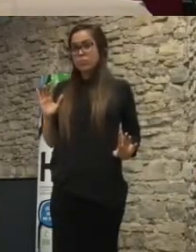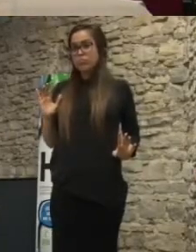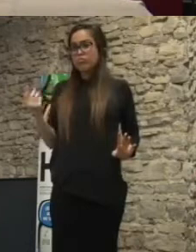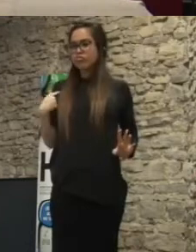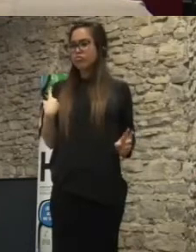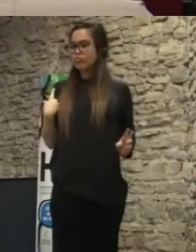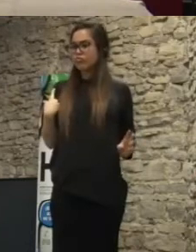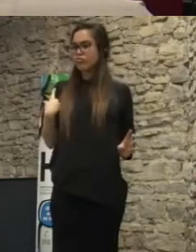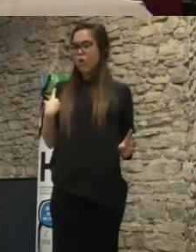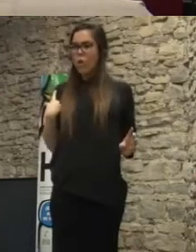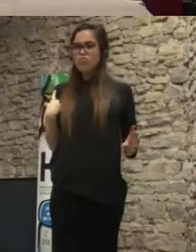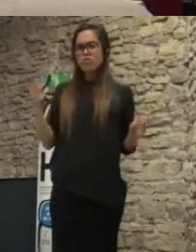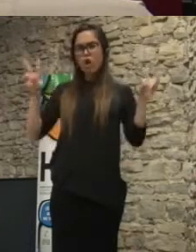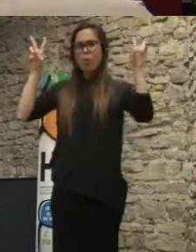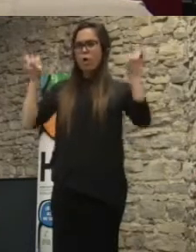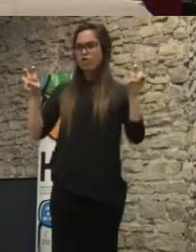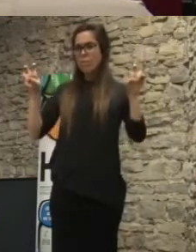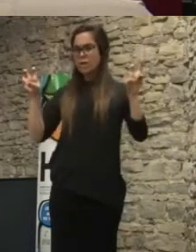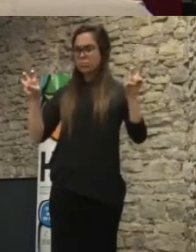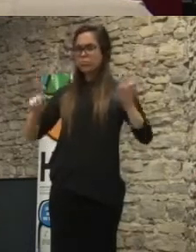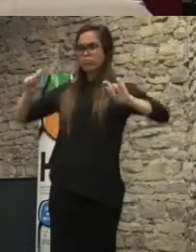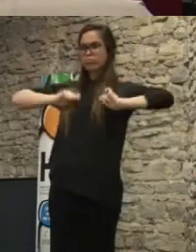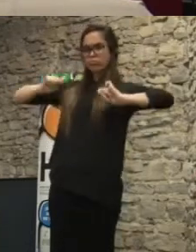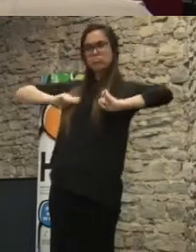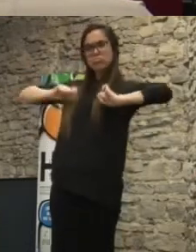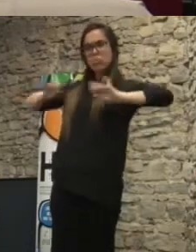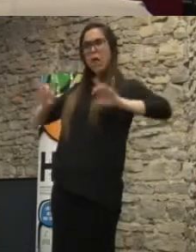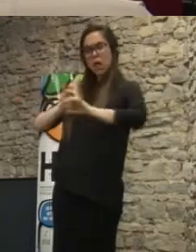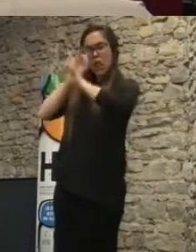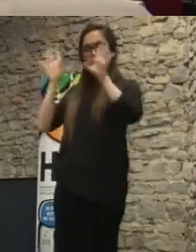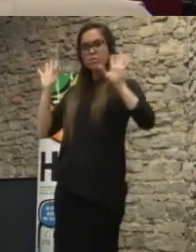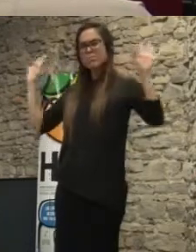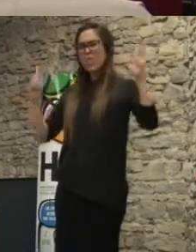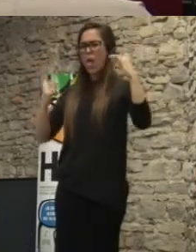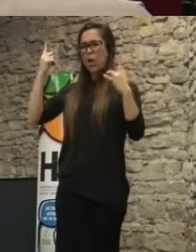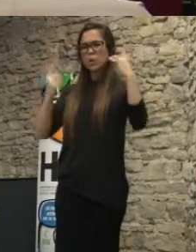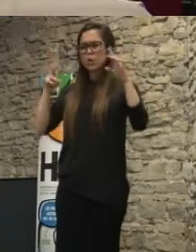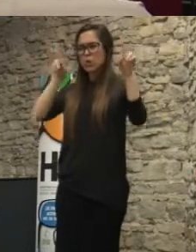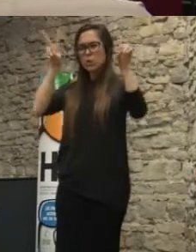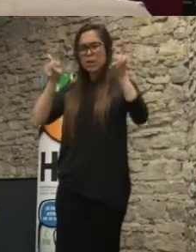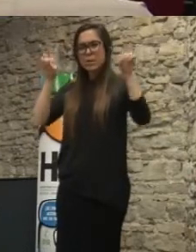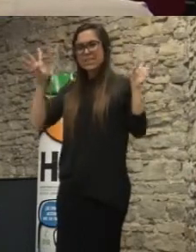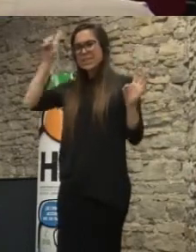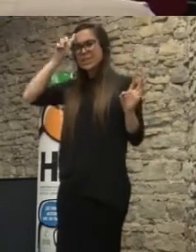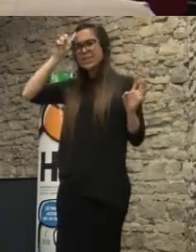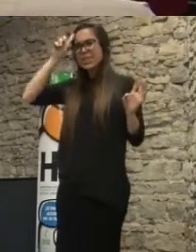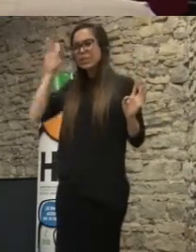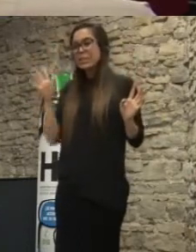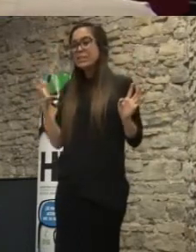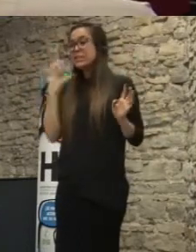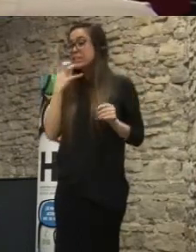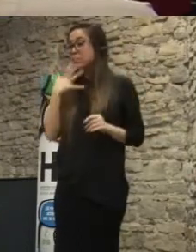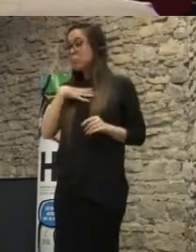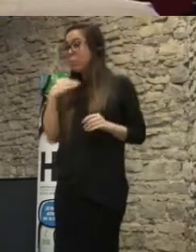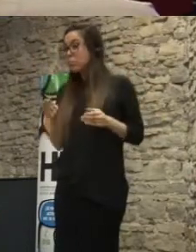inyección de temas muy claros para mí, pero hay algún tema que no sé si puede entrar dentro